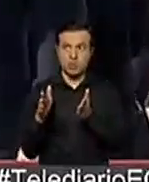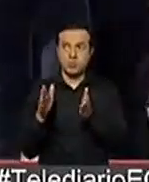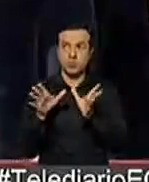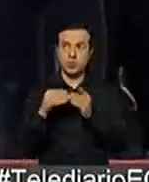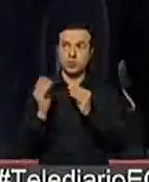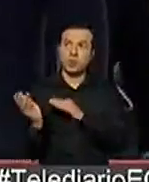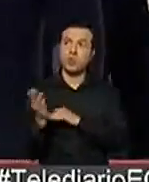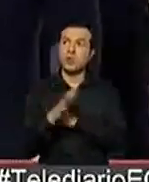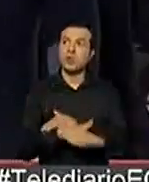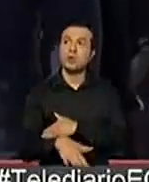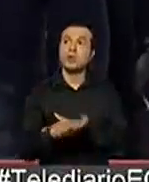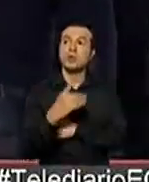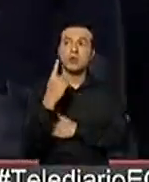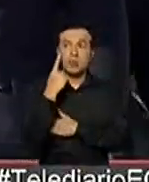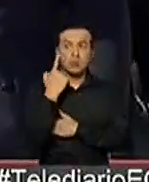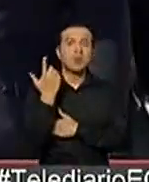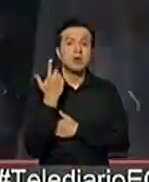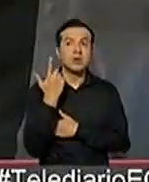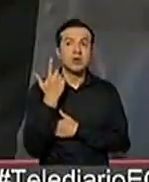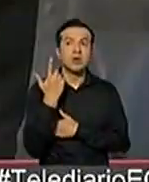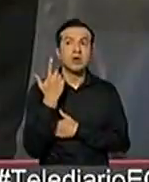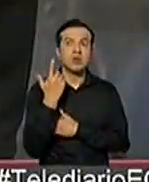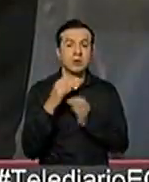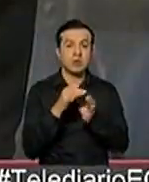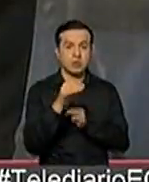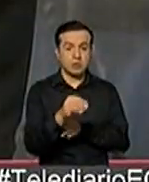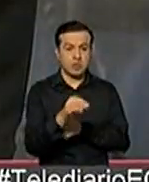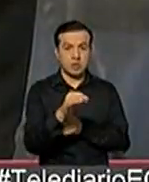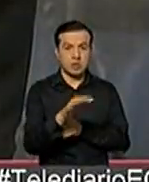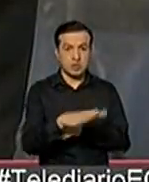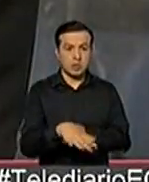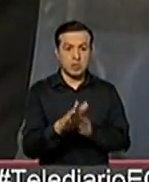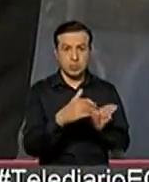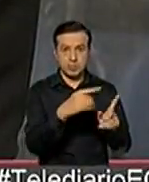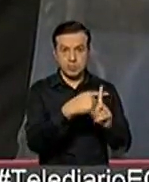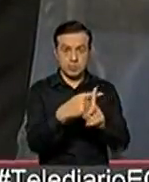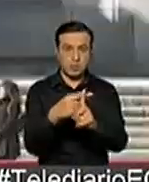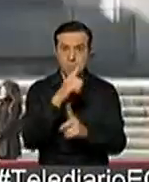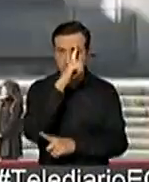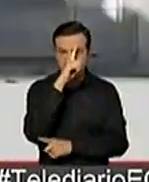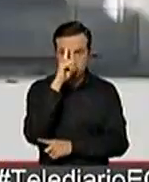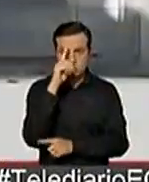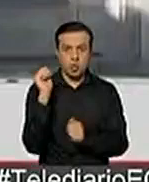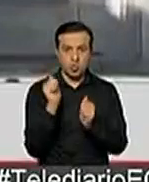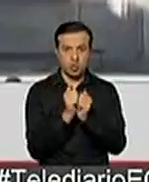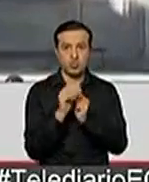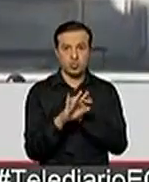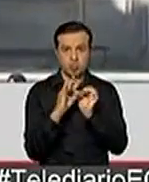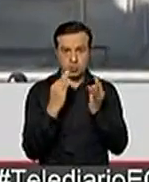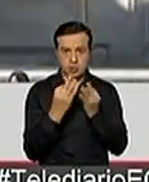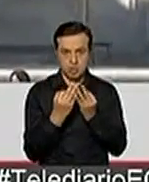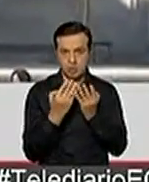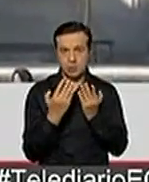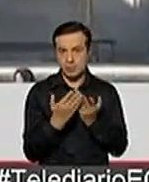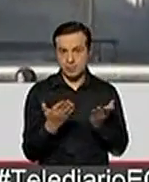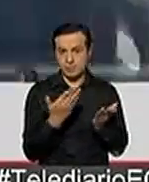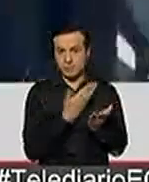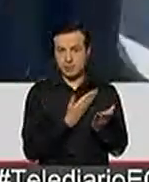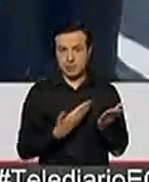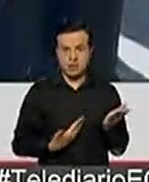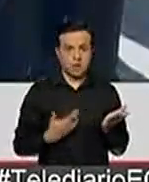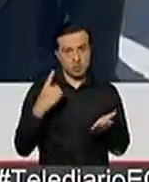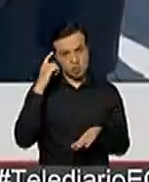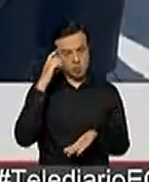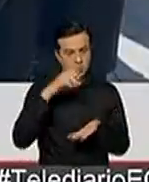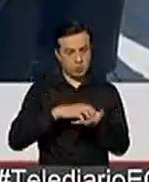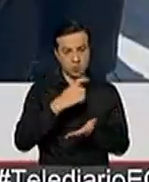fueron trasladados al cementerio Domingo Rubio, en el Pardo de Madrid, y estuvo acompañado por sus familiares. Al respecto, el presidente del